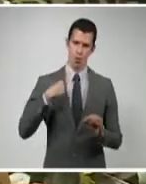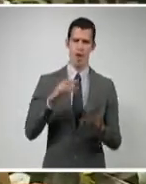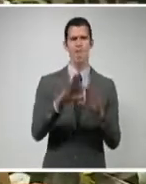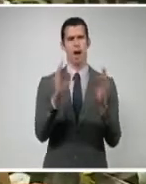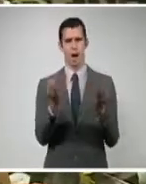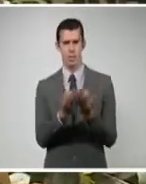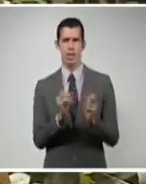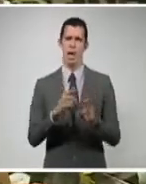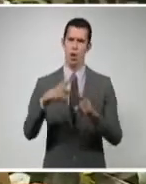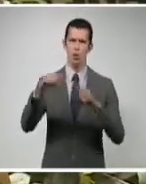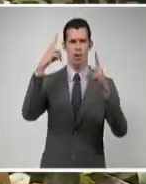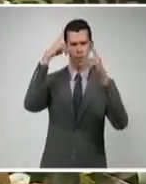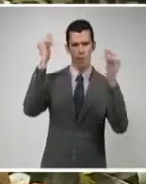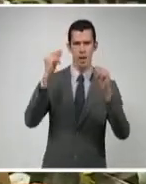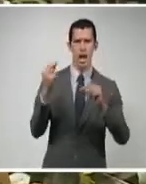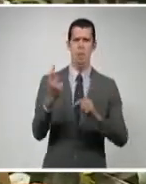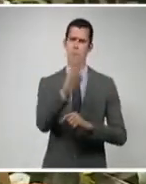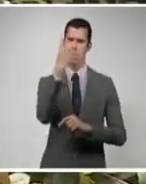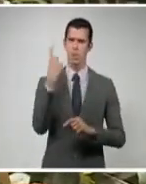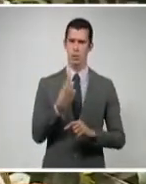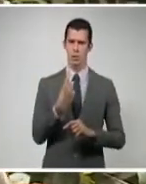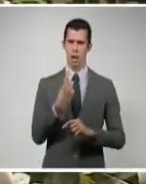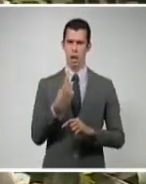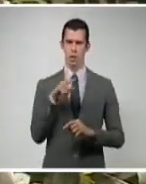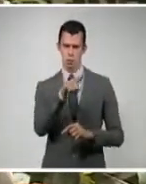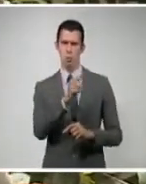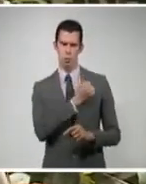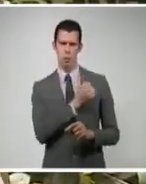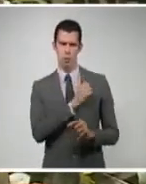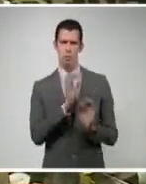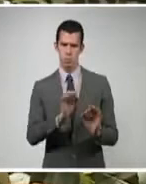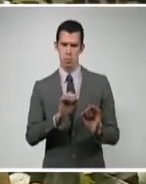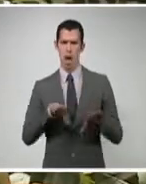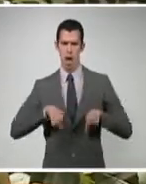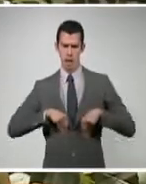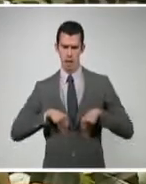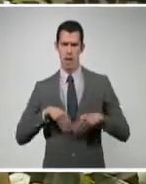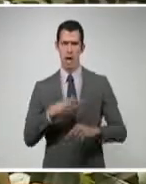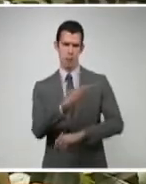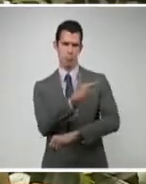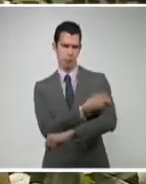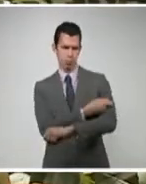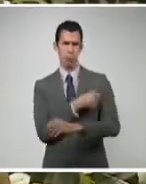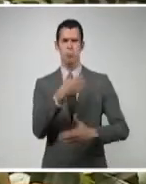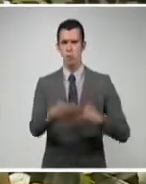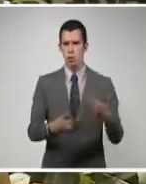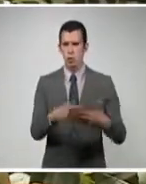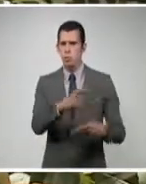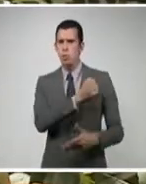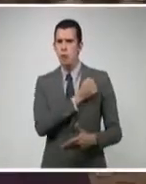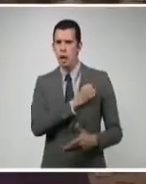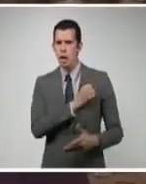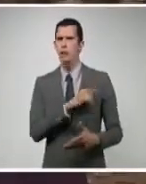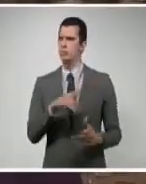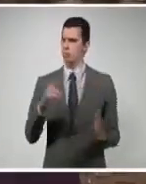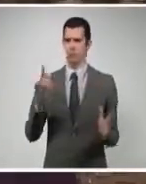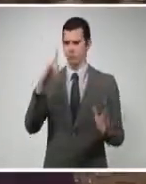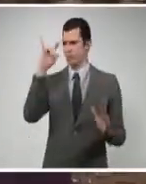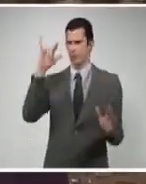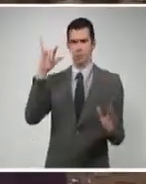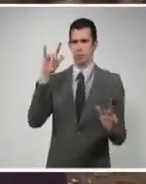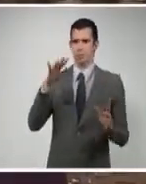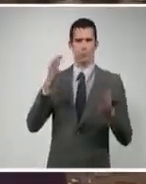si estamos en disposición y asumir el proceso y le dijimos por supuesto eso no lo pensamos es muy